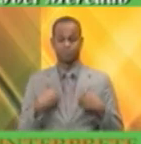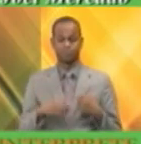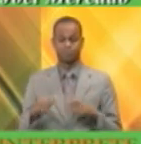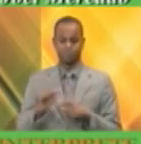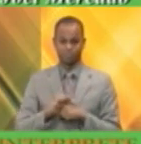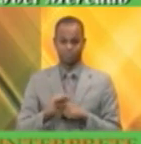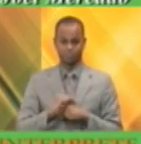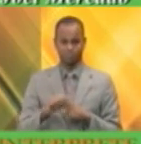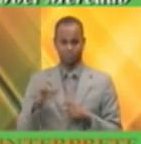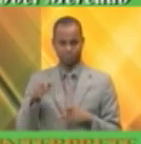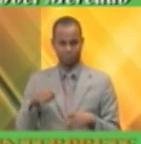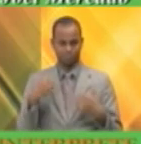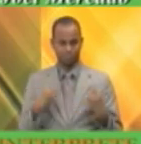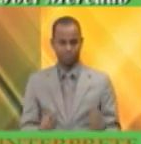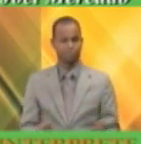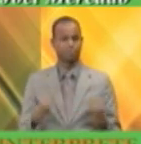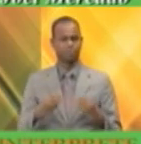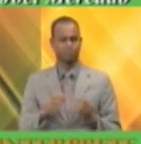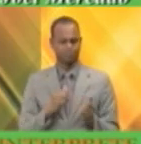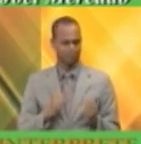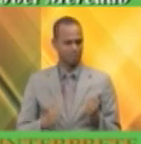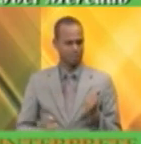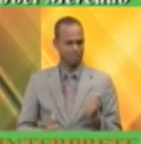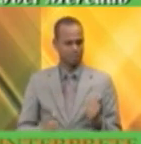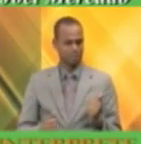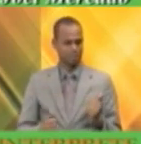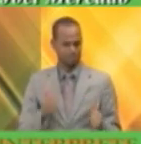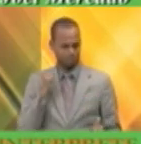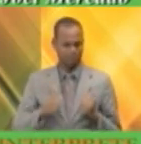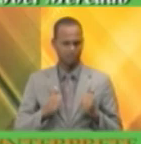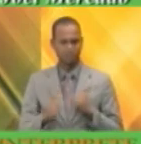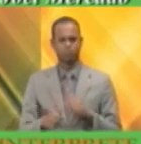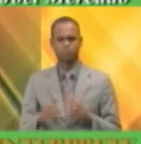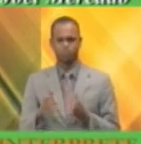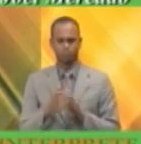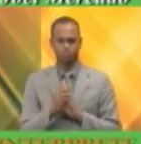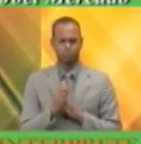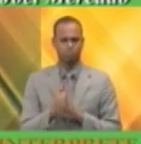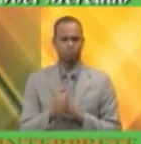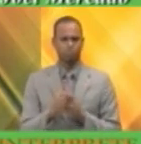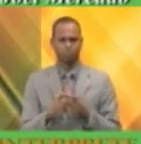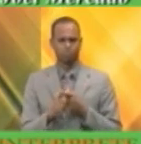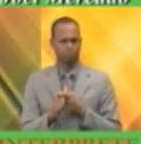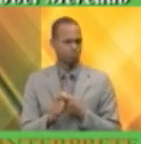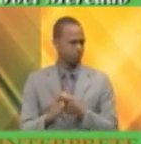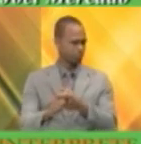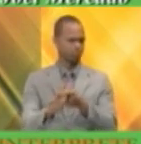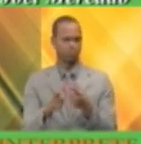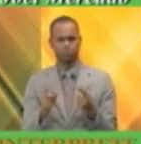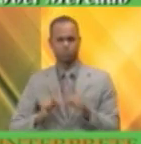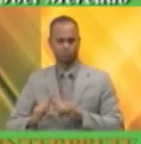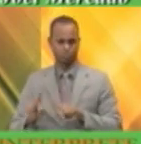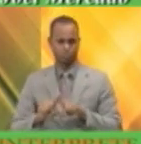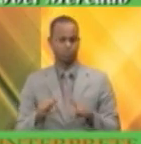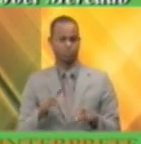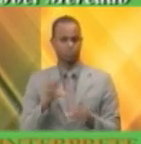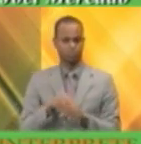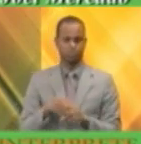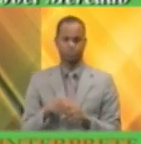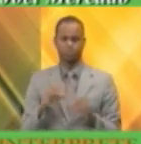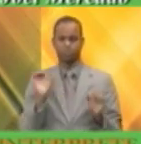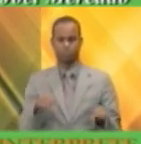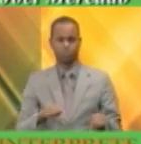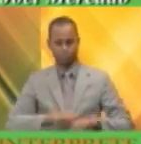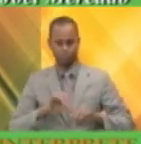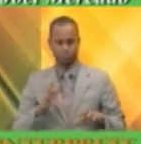más es tento a fuerza y cosa, es atletismo. Atletismo. En atletismo es la cuestión individual, donde el atleta puede